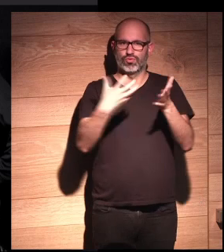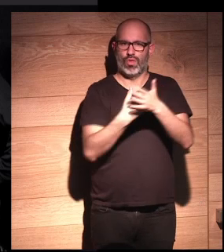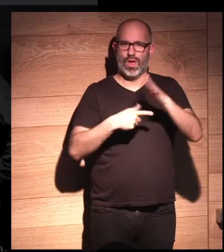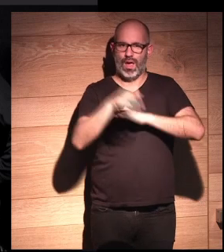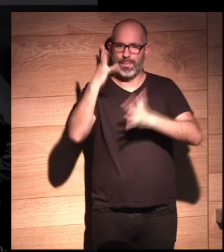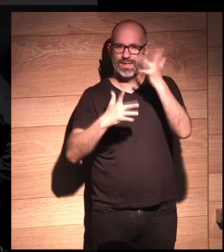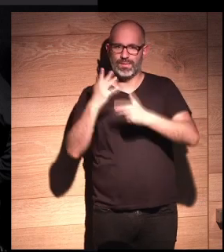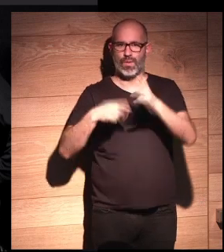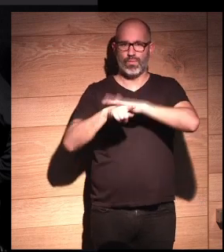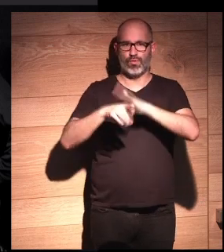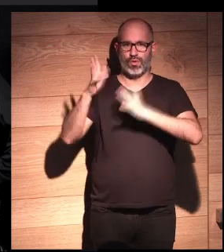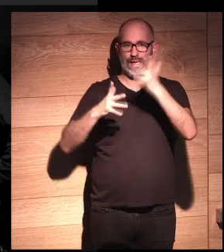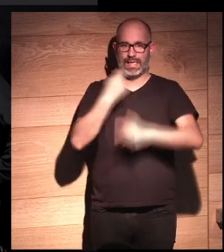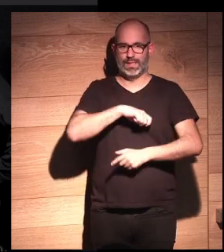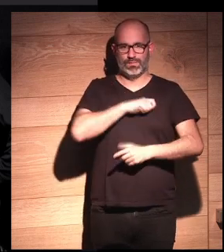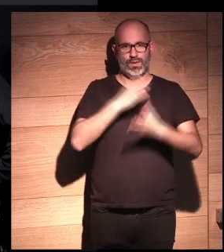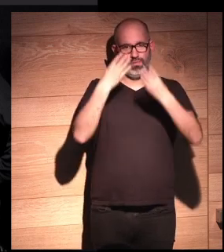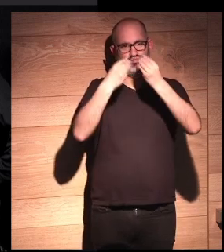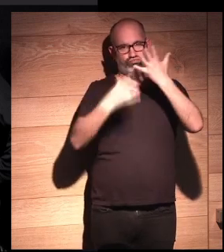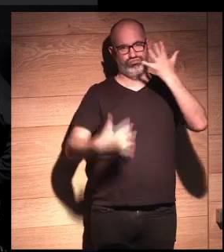administrativa y burocrática, que en este país no es poca, ¿vale?